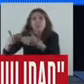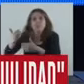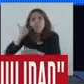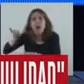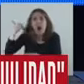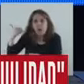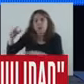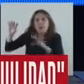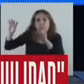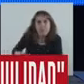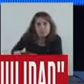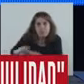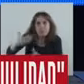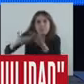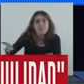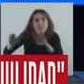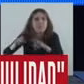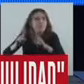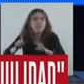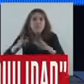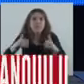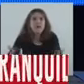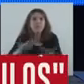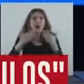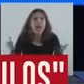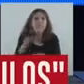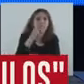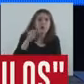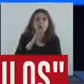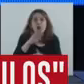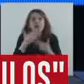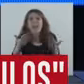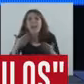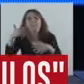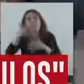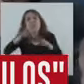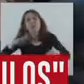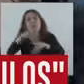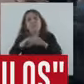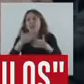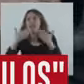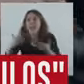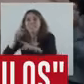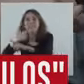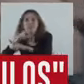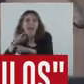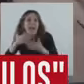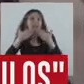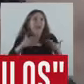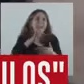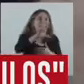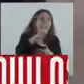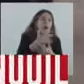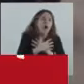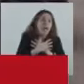vez haremos el país que nos merecemos. Gracias a todos y a todas. Gracias, Misiones. Gracias, querido Oscar. Gracias, Carlos,